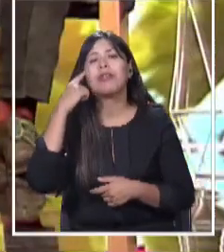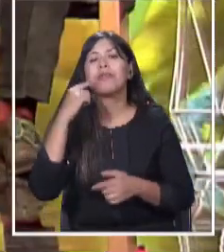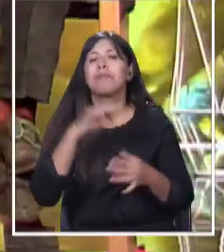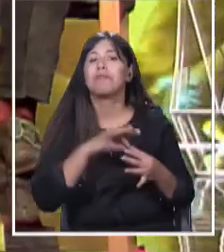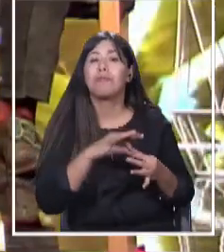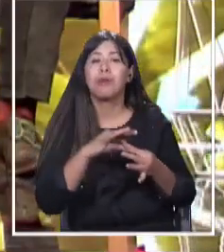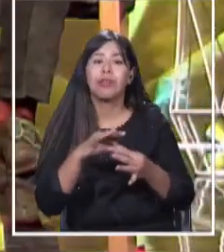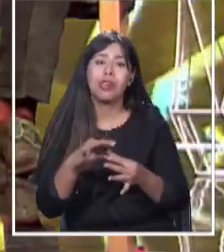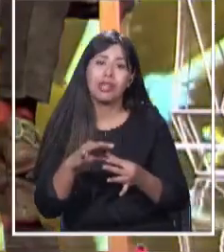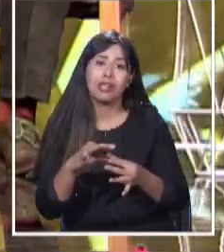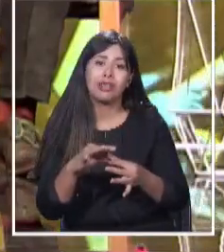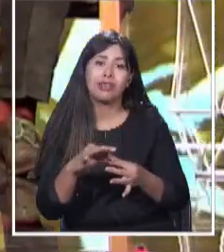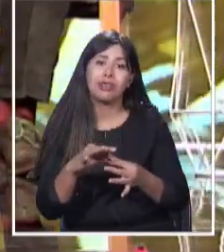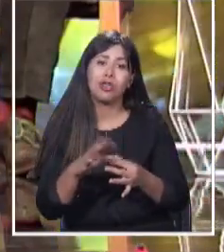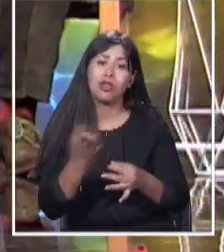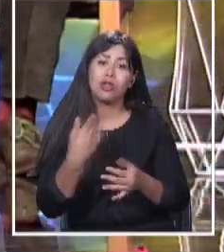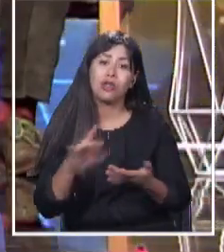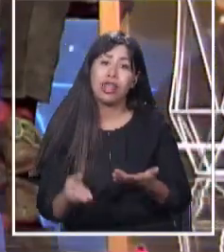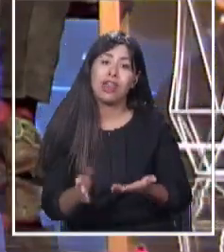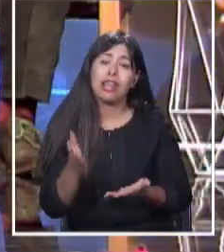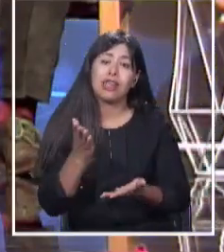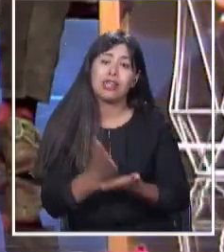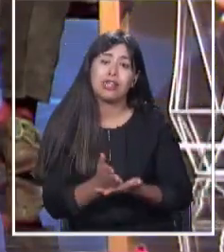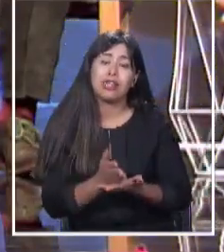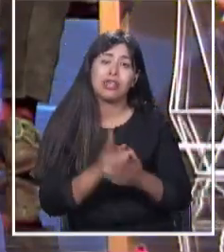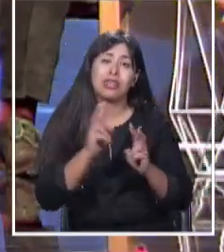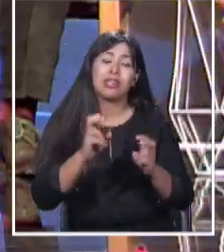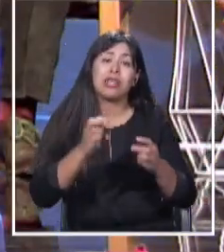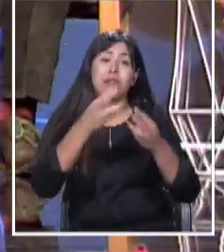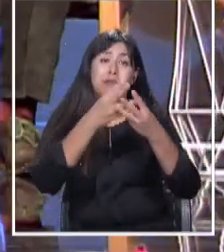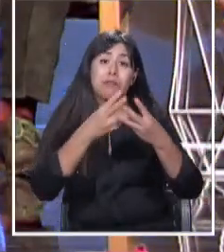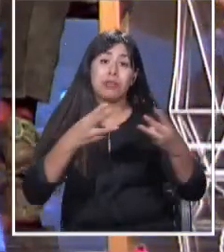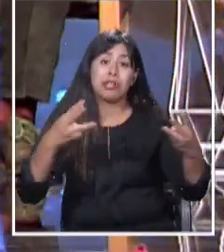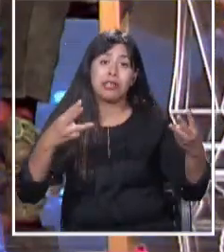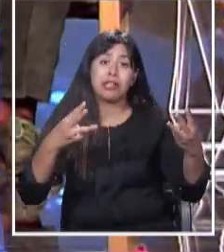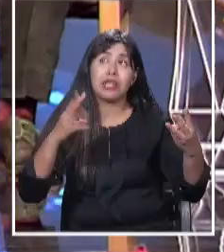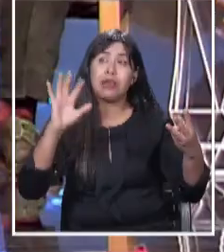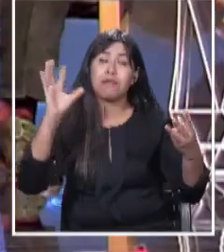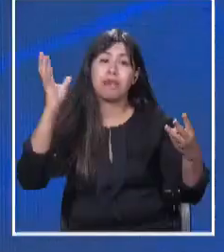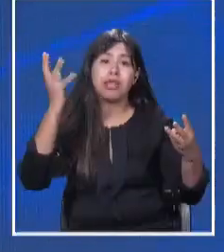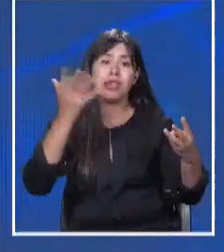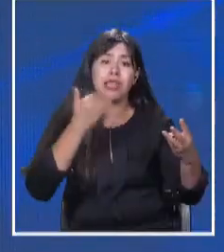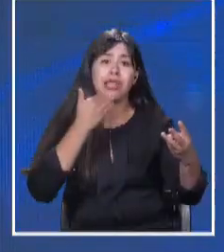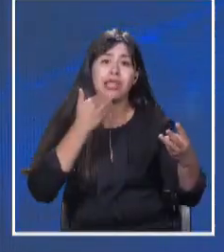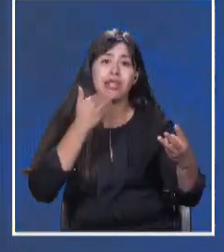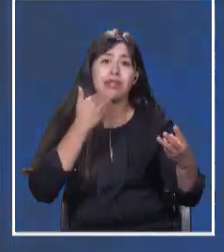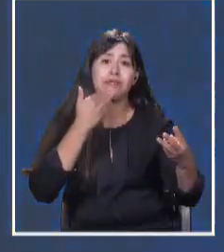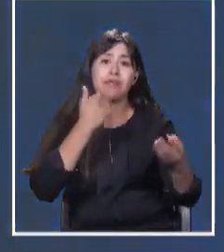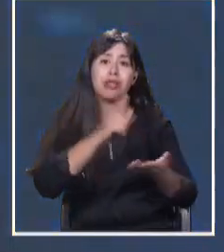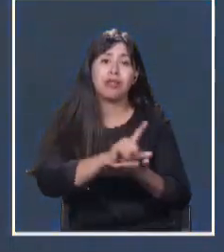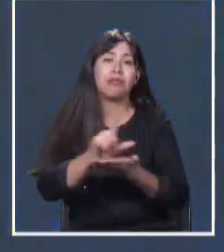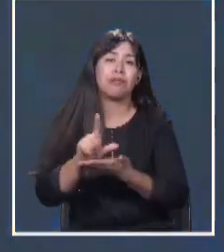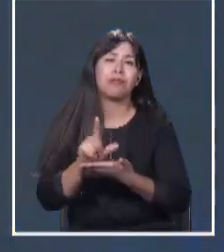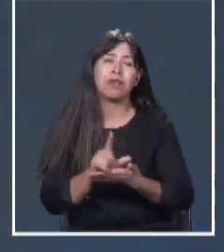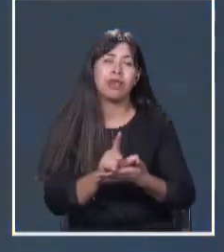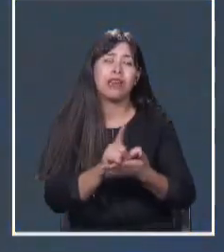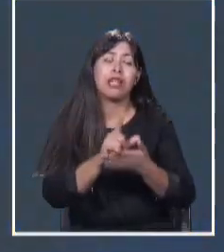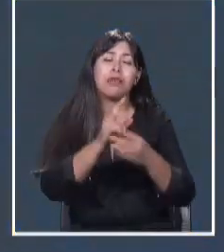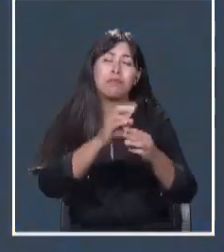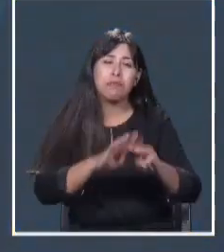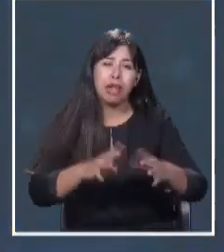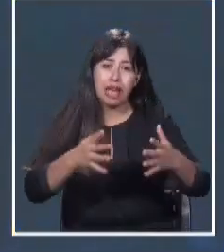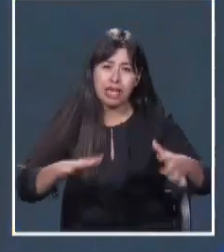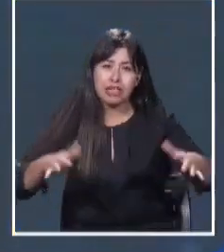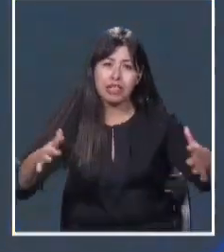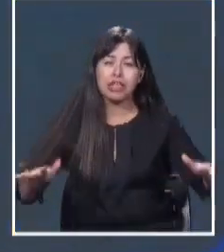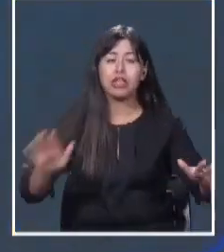las cosas que a la hora de tomar decisiones sobre la malla curricular ambiental, sobre las áreas marinas protegidas, sobre este tipo de cosas,